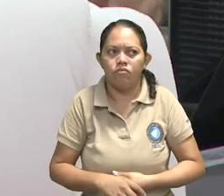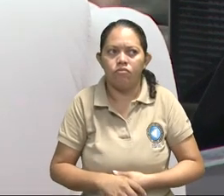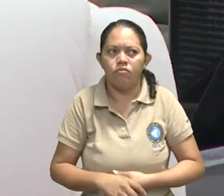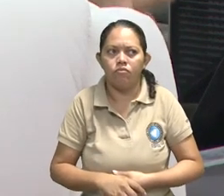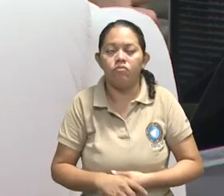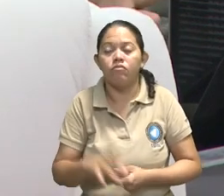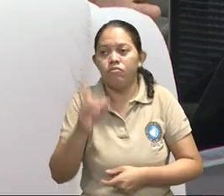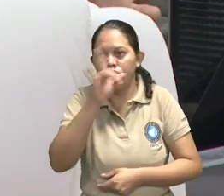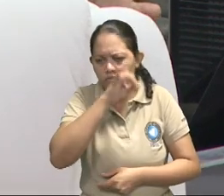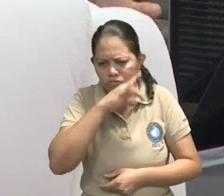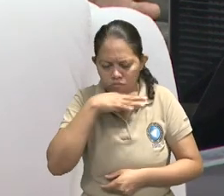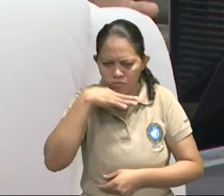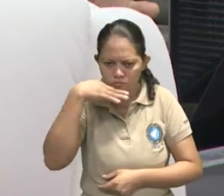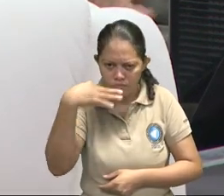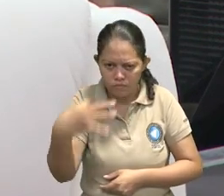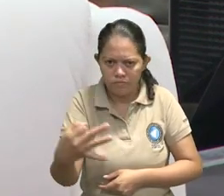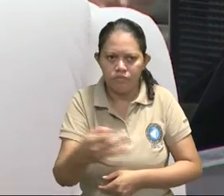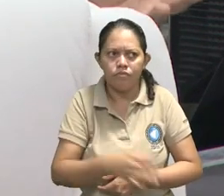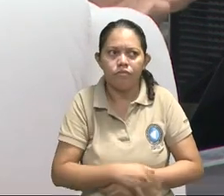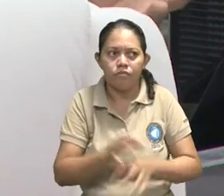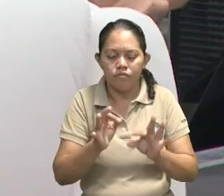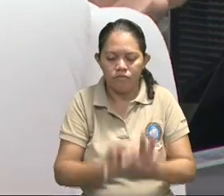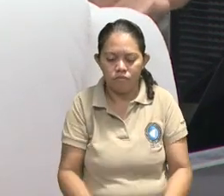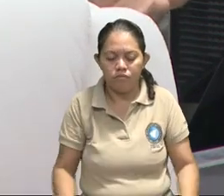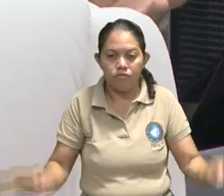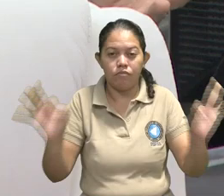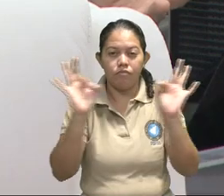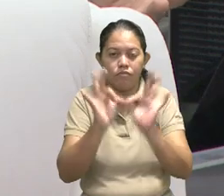La realidad impone